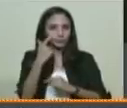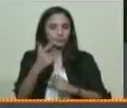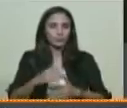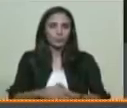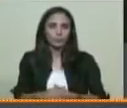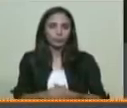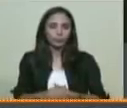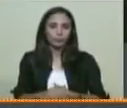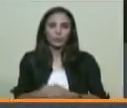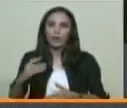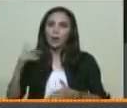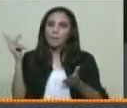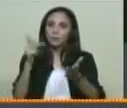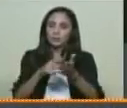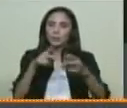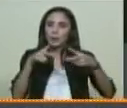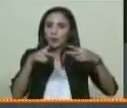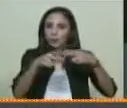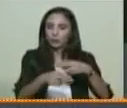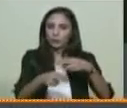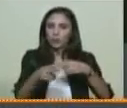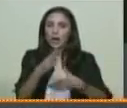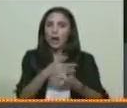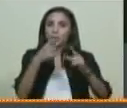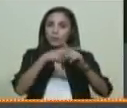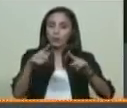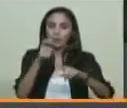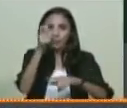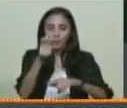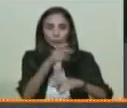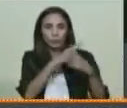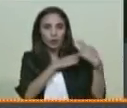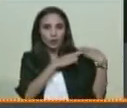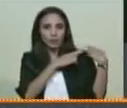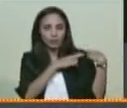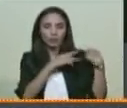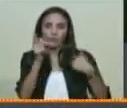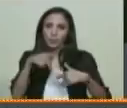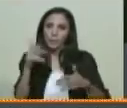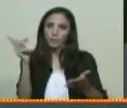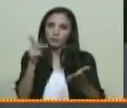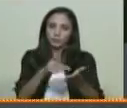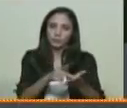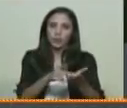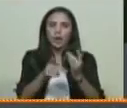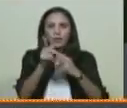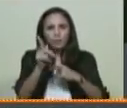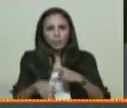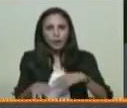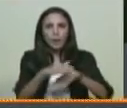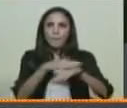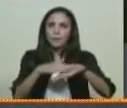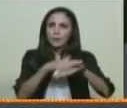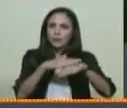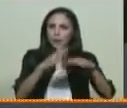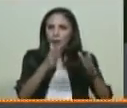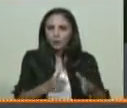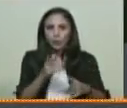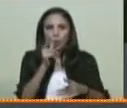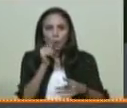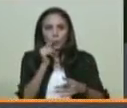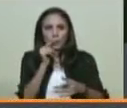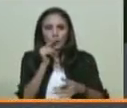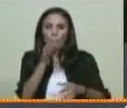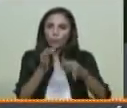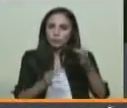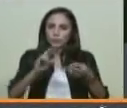pues forma parte de esta inauguración con las distintas autoridades que se encuentran acá, entre ellos el ministro para Interior, Justicia y Paz, Néstor